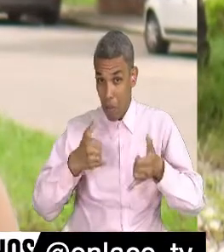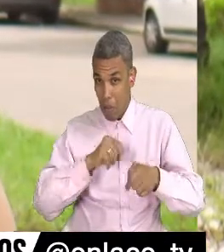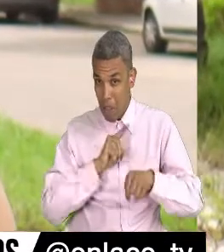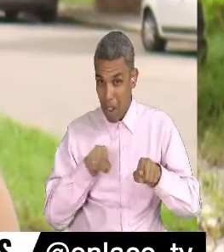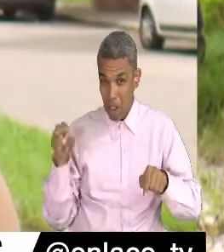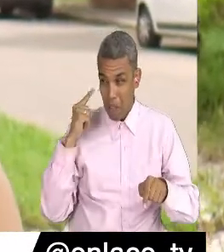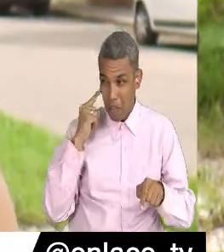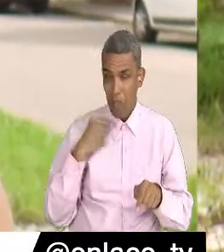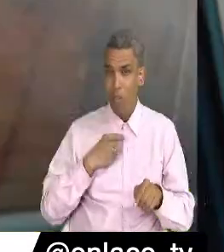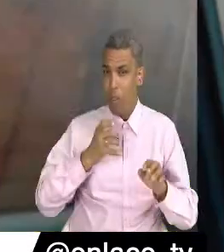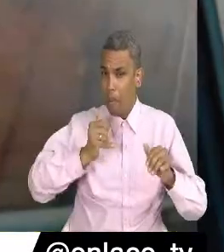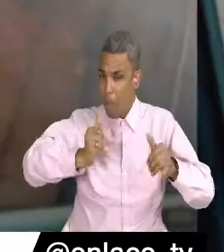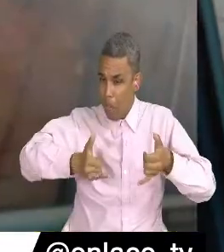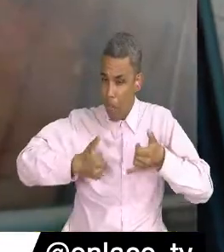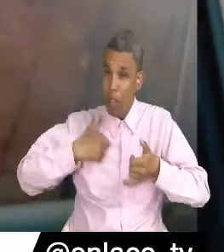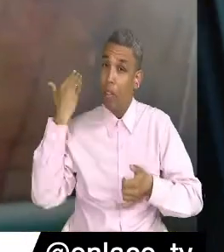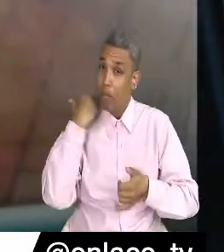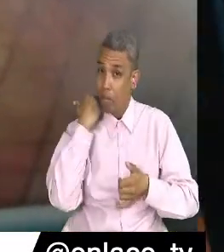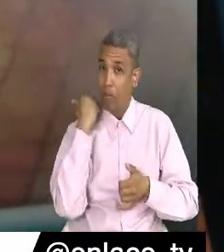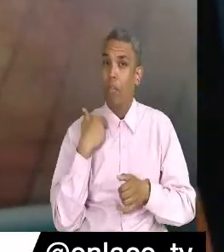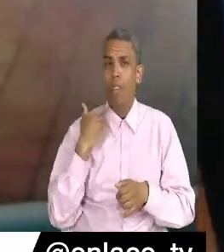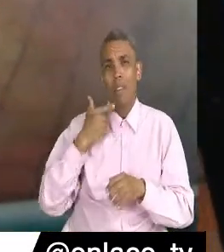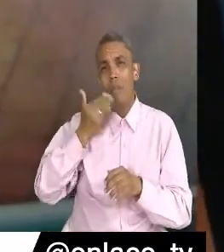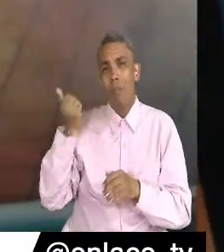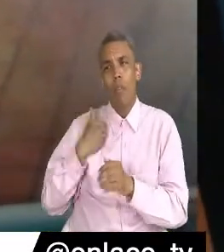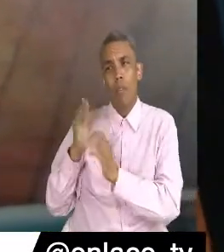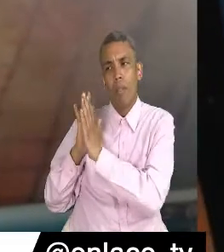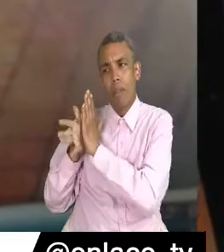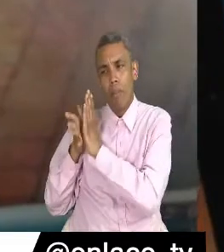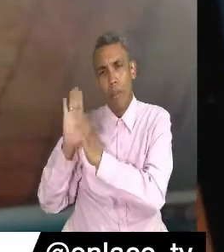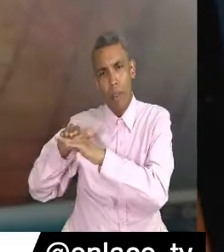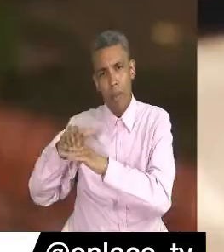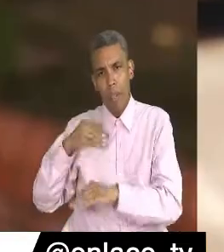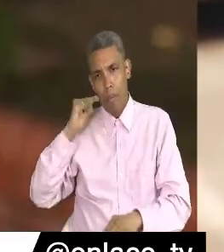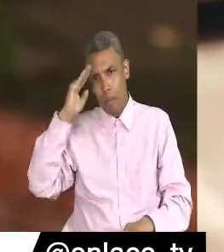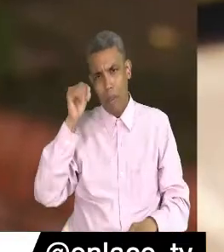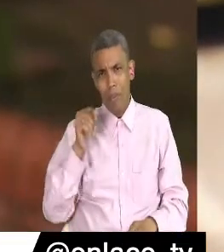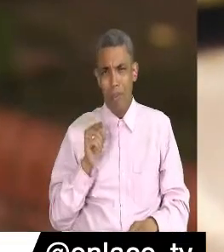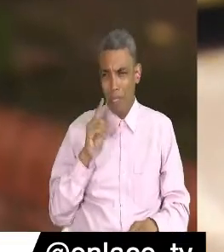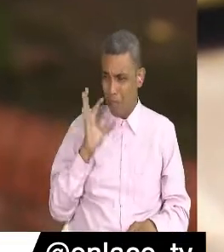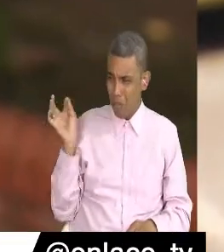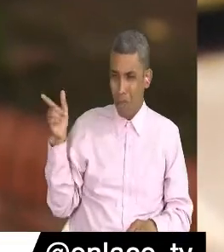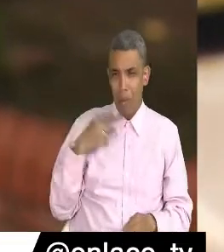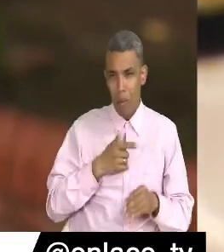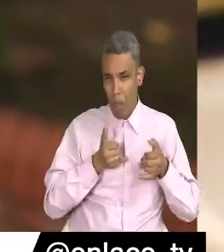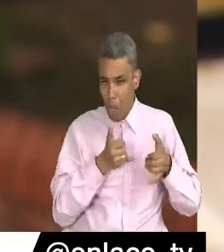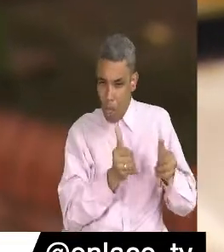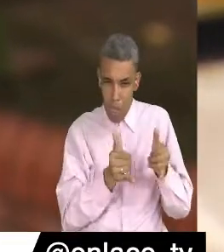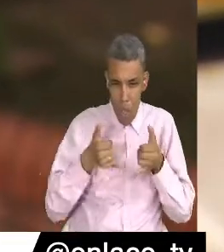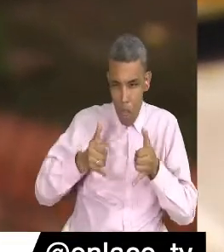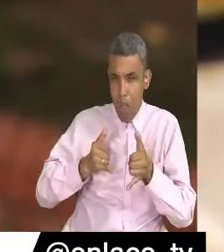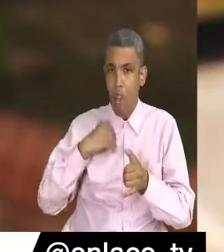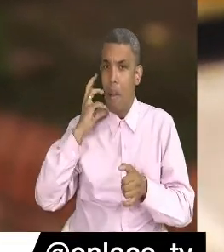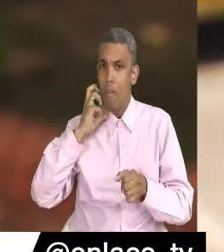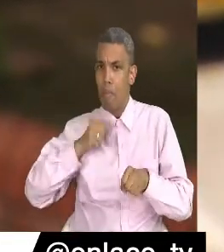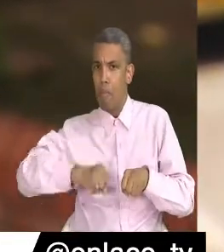ha venido para Barranca Bermeja. Otras personas al parecer fueron robadas por este sujeto, quien mediante engaños hurta